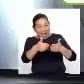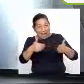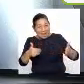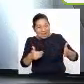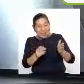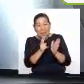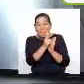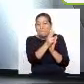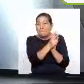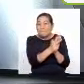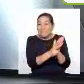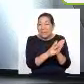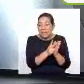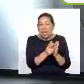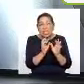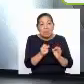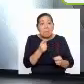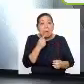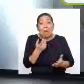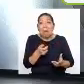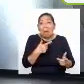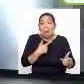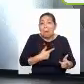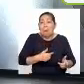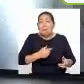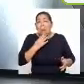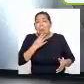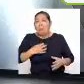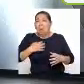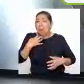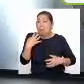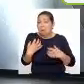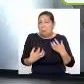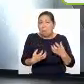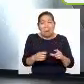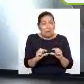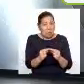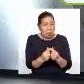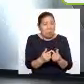estos videos de amenazas de este grupo o esta organización criminal. Bueno.